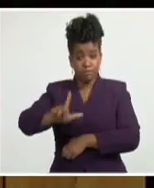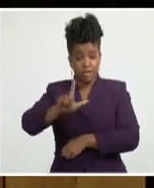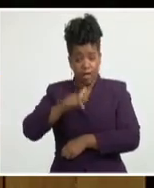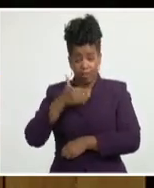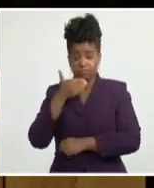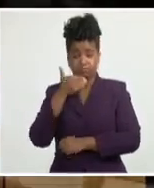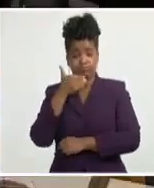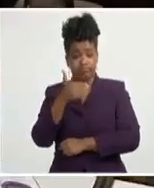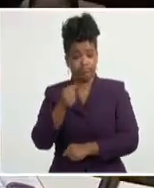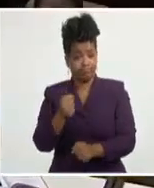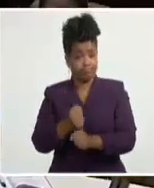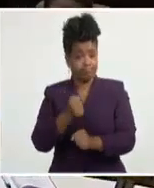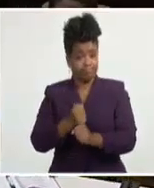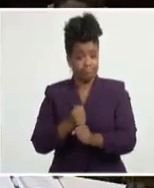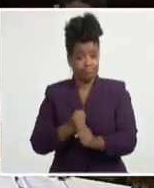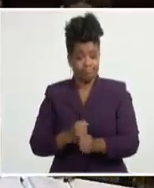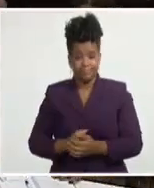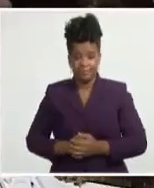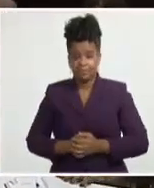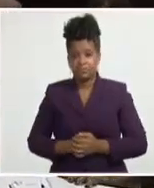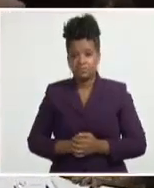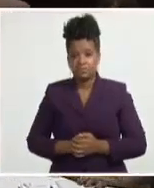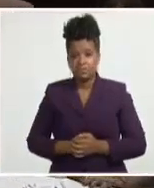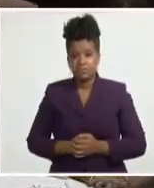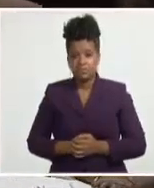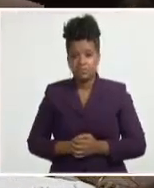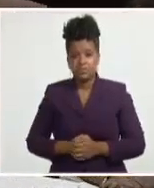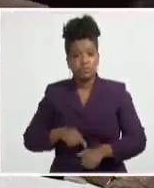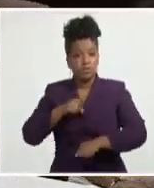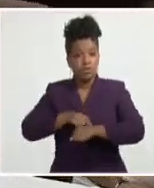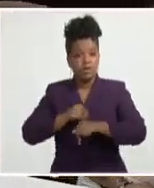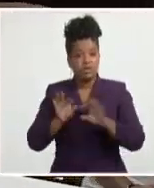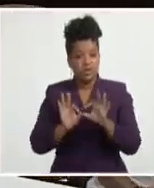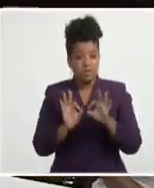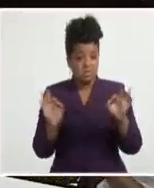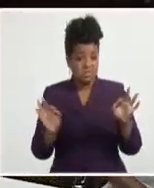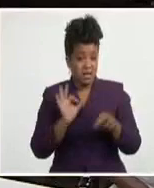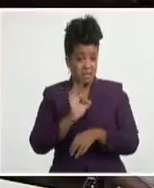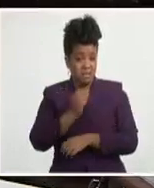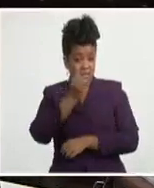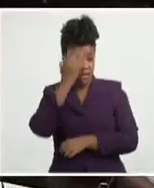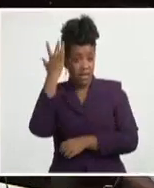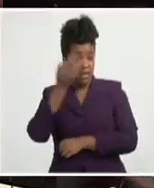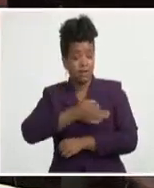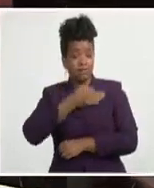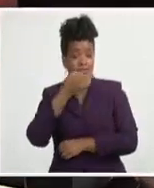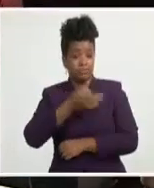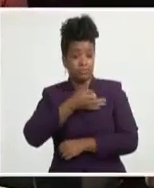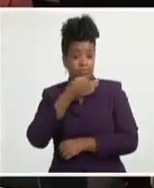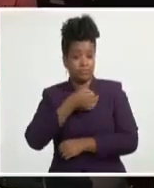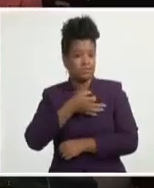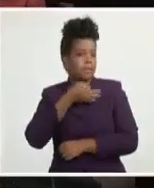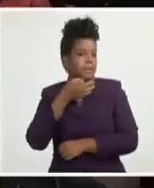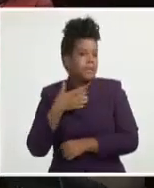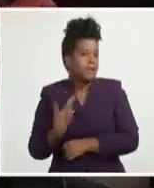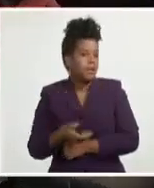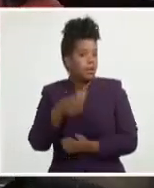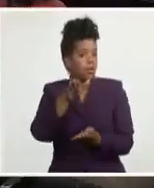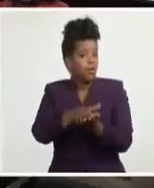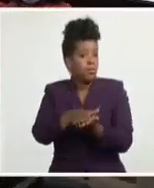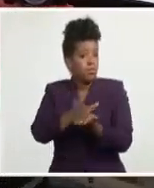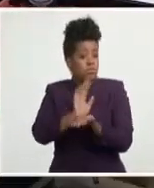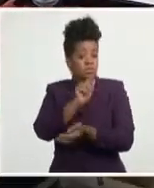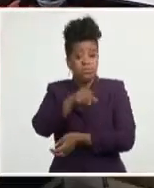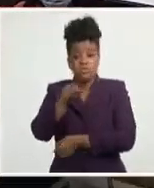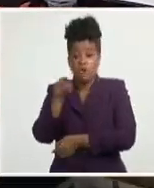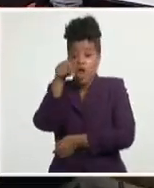francamente relevantes. En un momento especial de su intervención, Díaz-Canel expresó el compromiso de quienes han sido elegidos